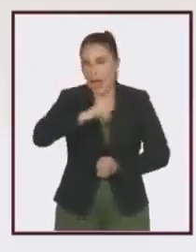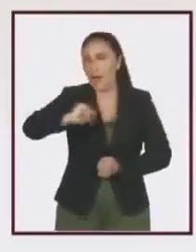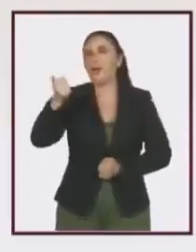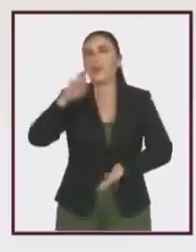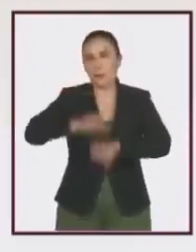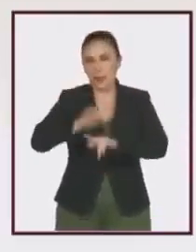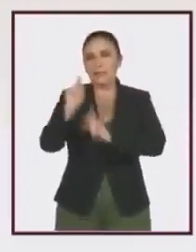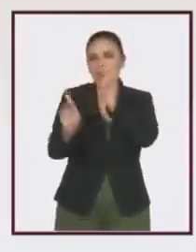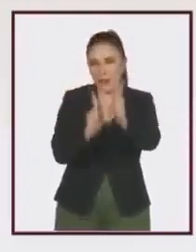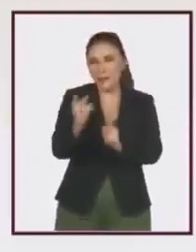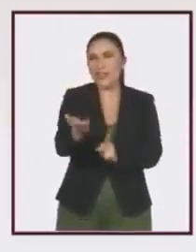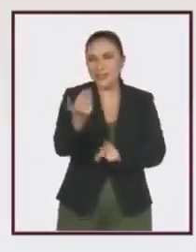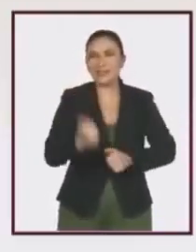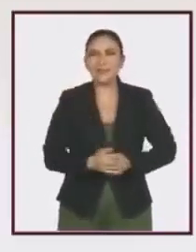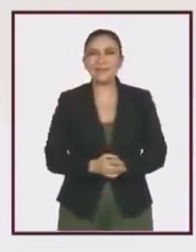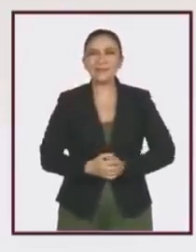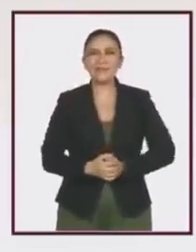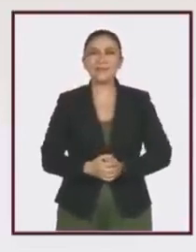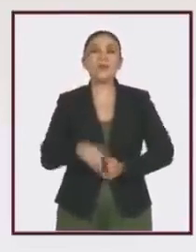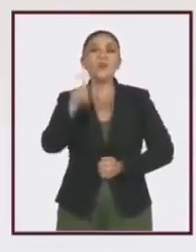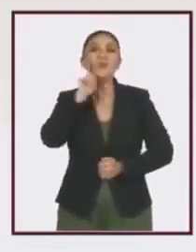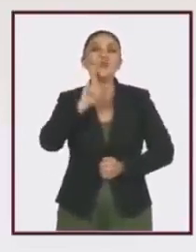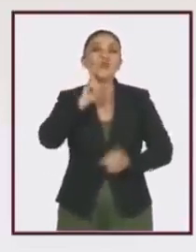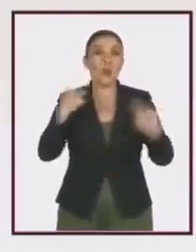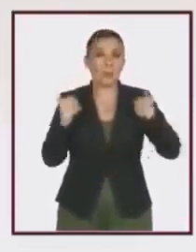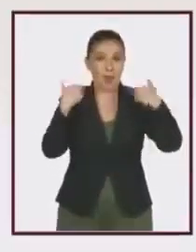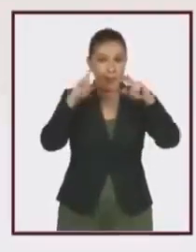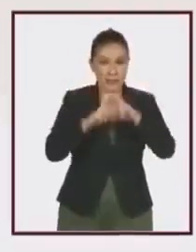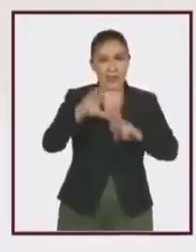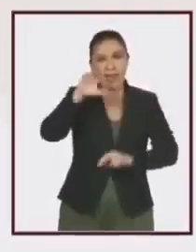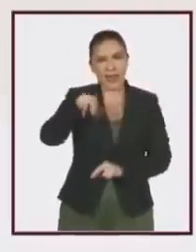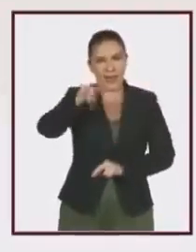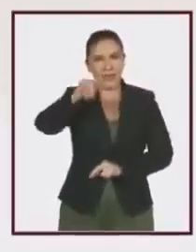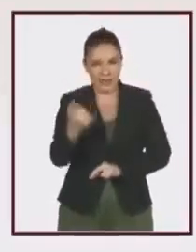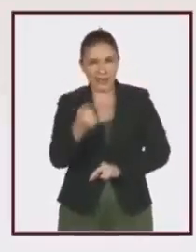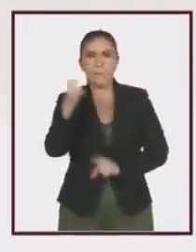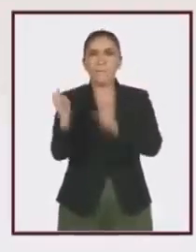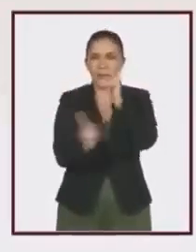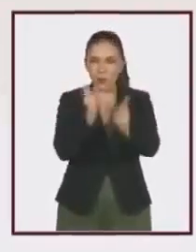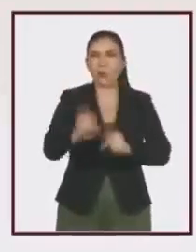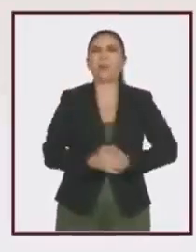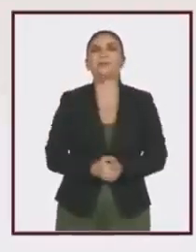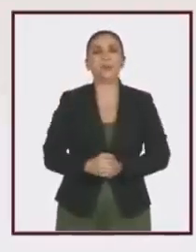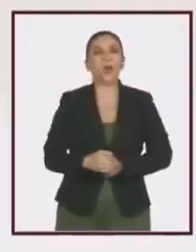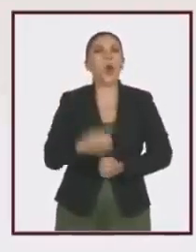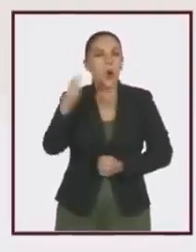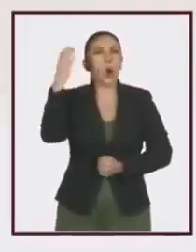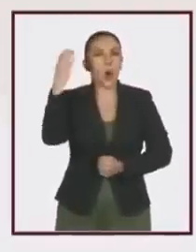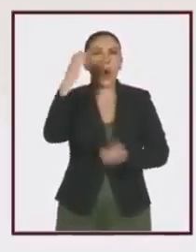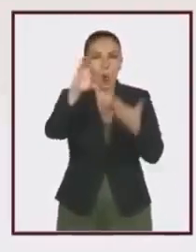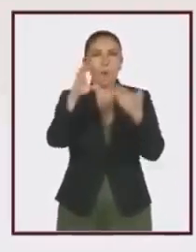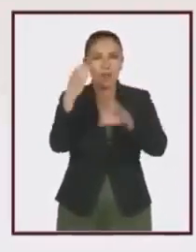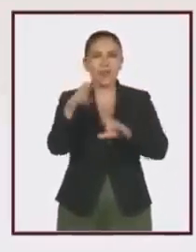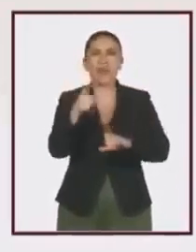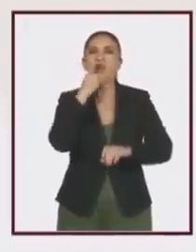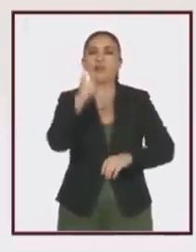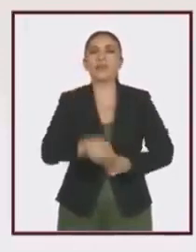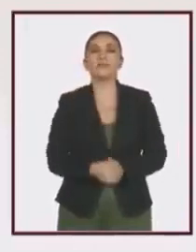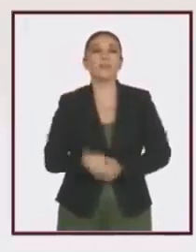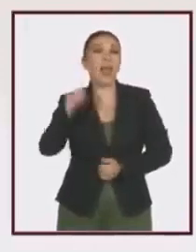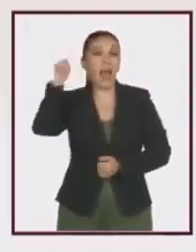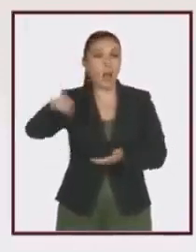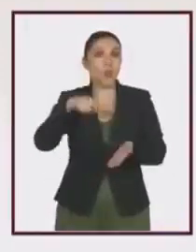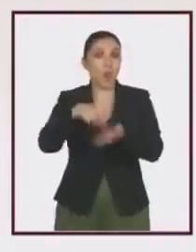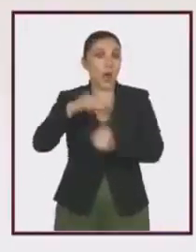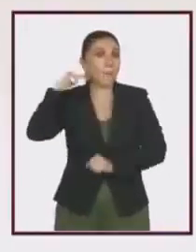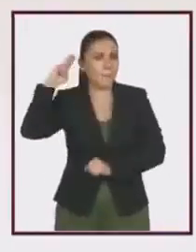es. Mire, adelante. La maestra Candy Partemia nos hace este comentario y la siguiente pregunta. En Michoacán